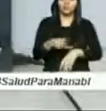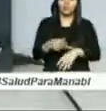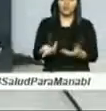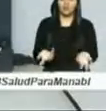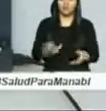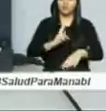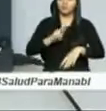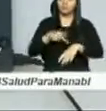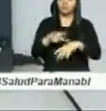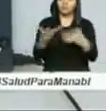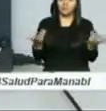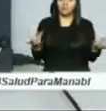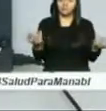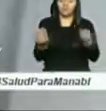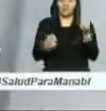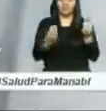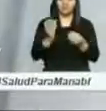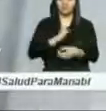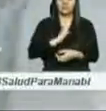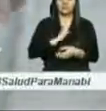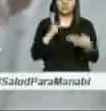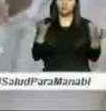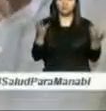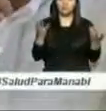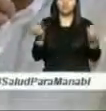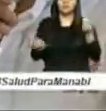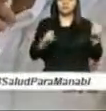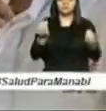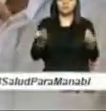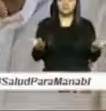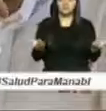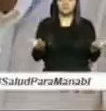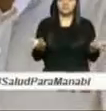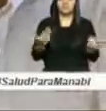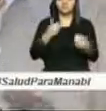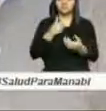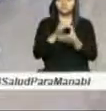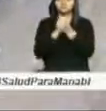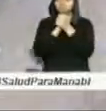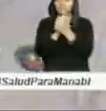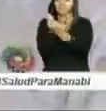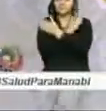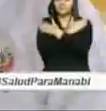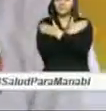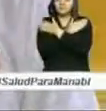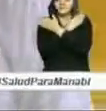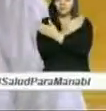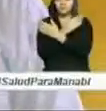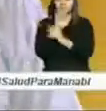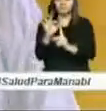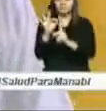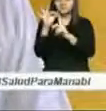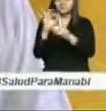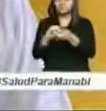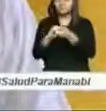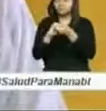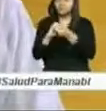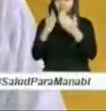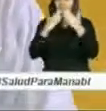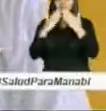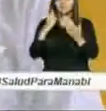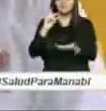enfermeros, son nuestros tecnólogos, son esos profesionales de la salud. Así que mi saludo solidario y agradecido a los